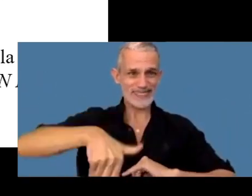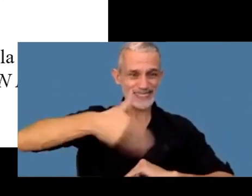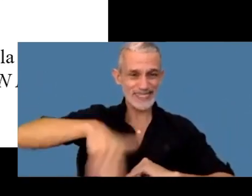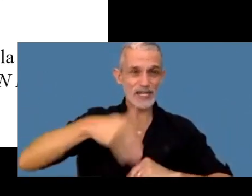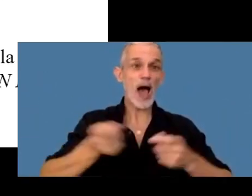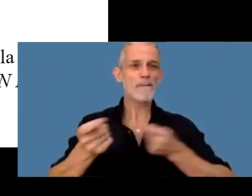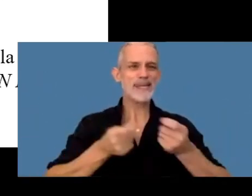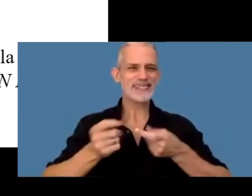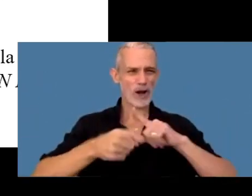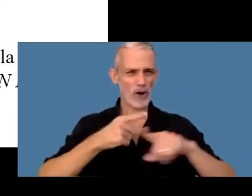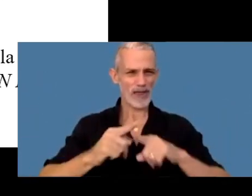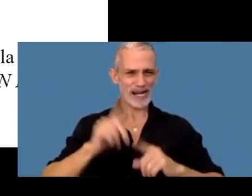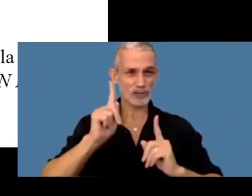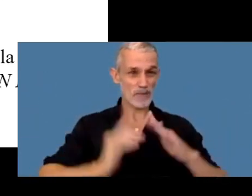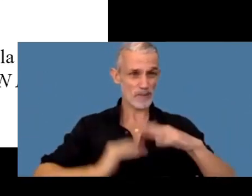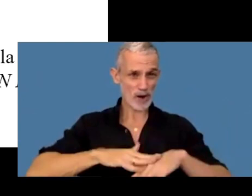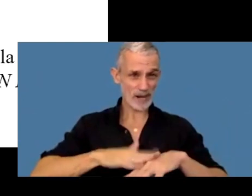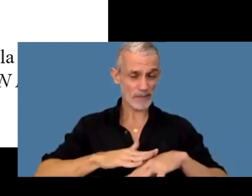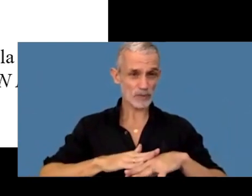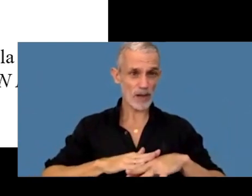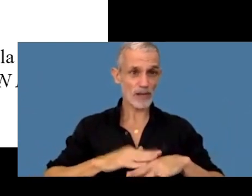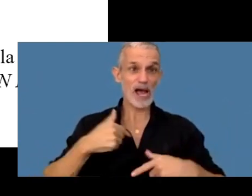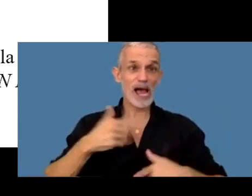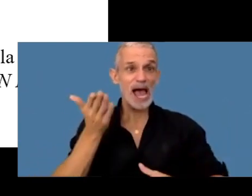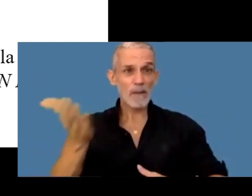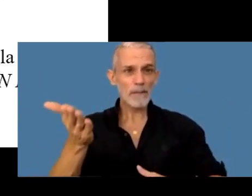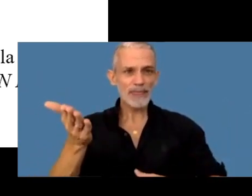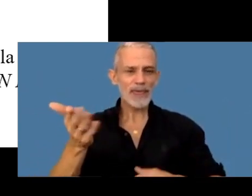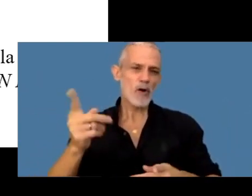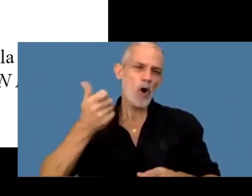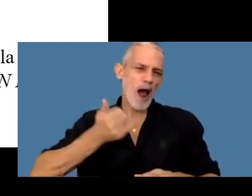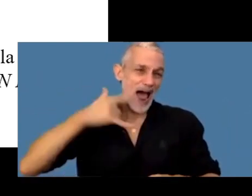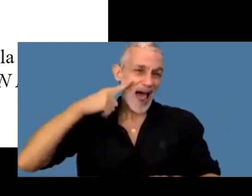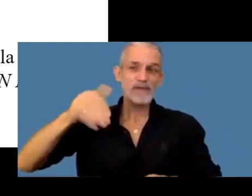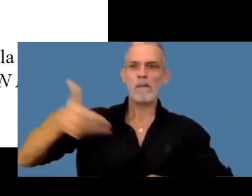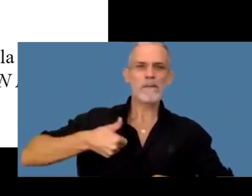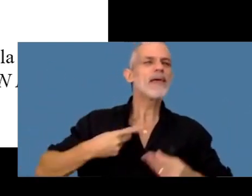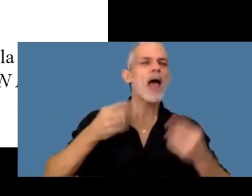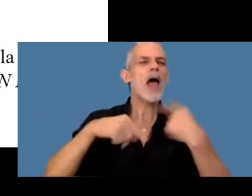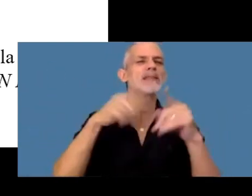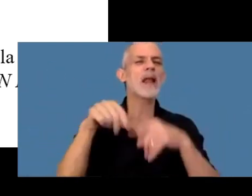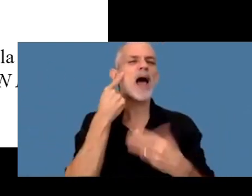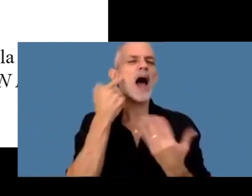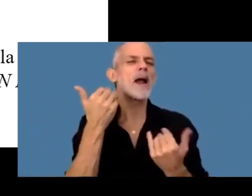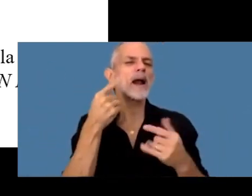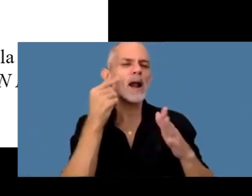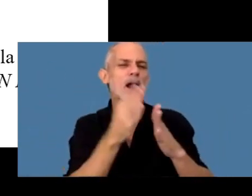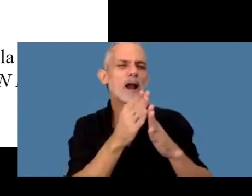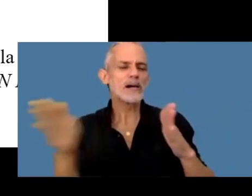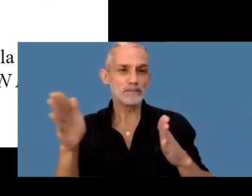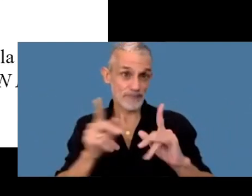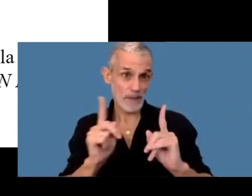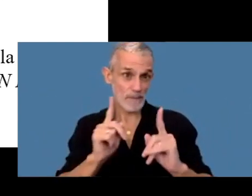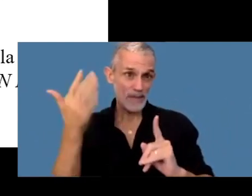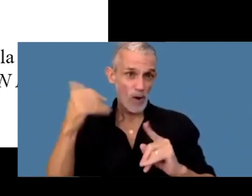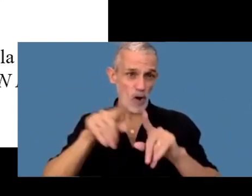relaciones, y el requerente podrá realizar el seguimiento del trámite, y esto es importante, al igual que ocurre con los